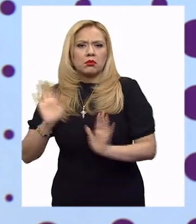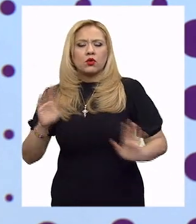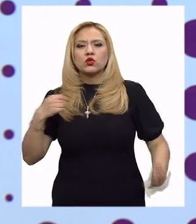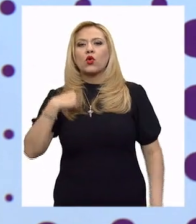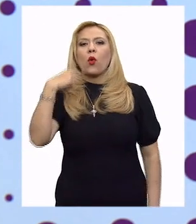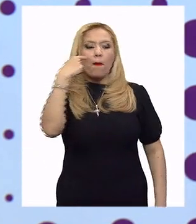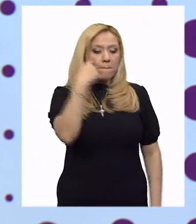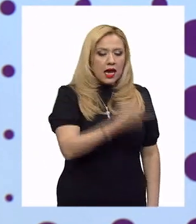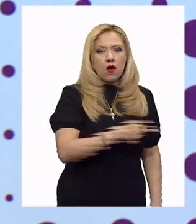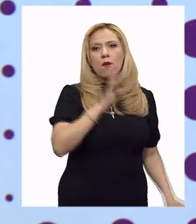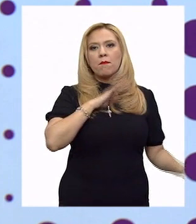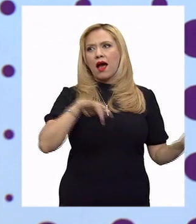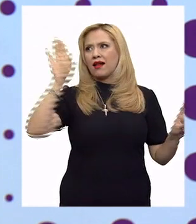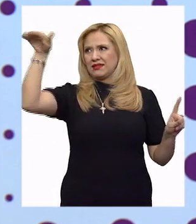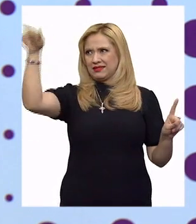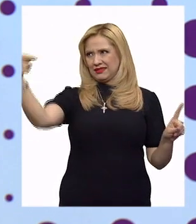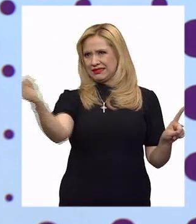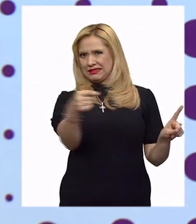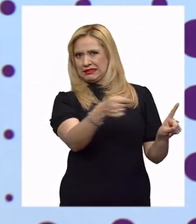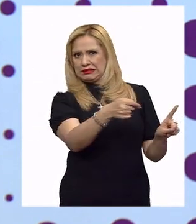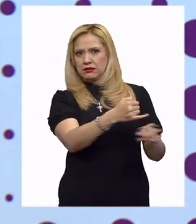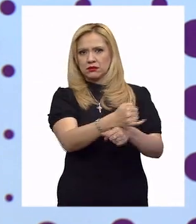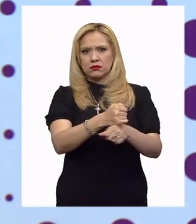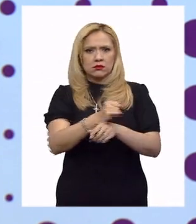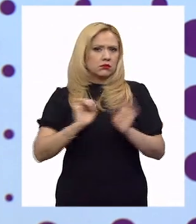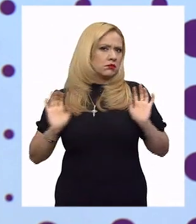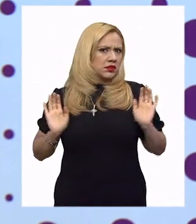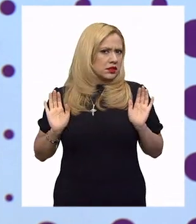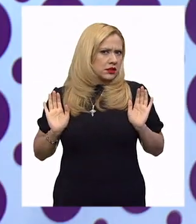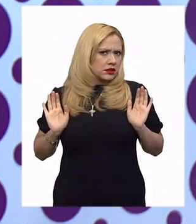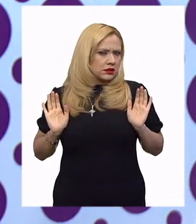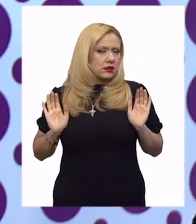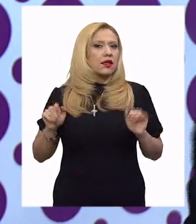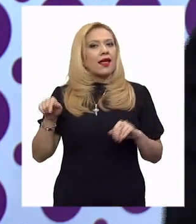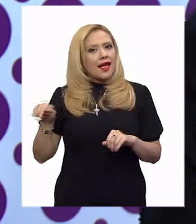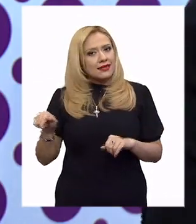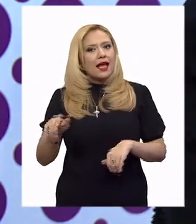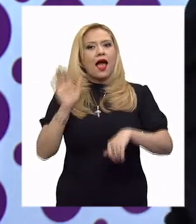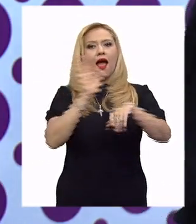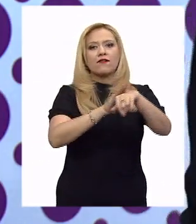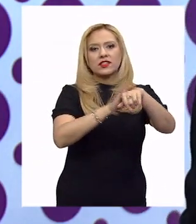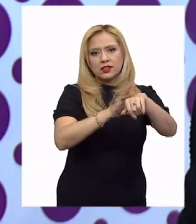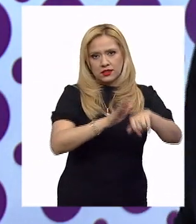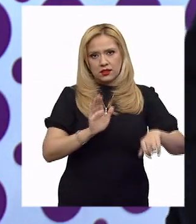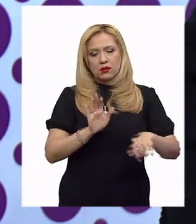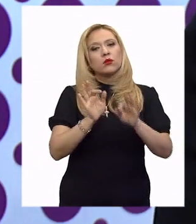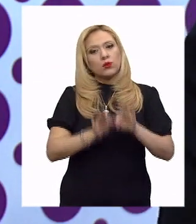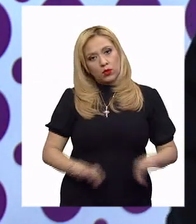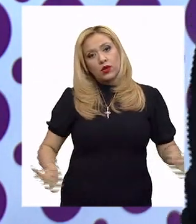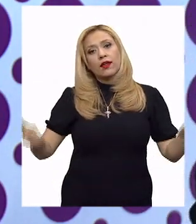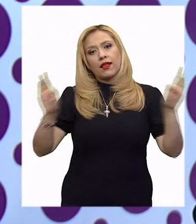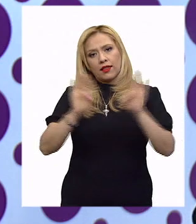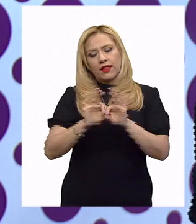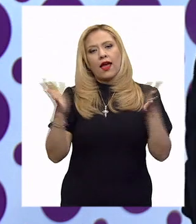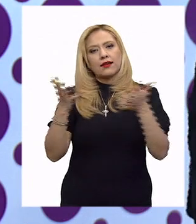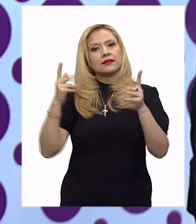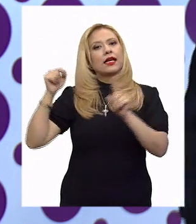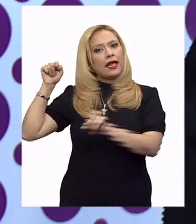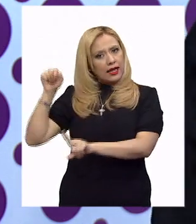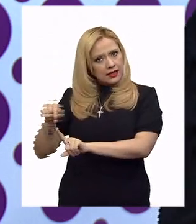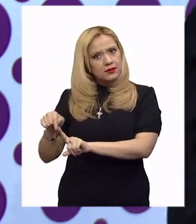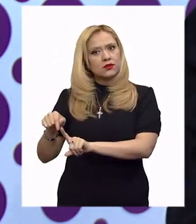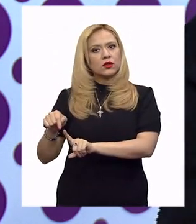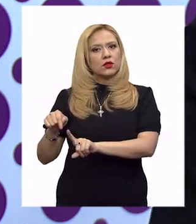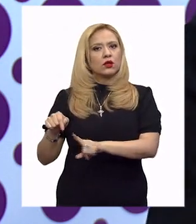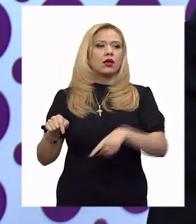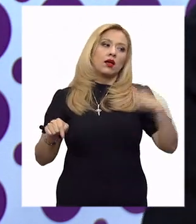está mal, por favor que alguien investigue. Claro. Y entonces esto es la figura del alertador y es importantísimo crear esta figura apartada